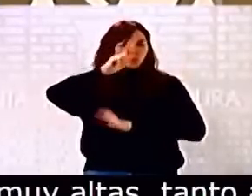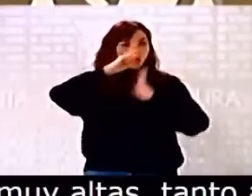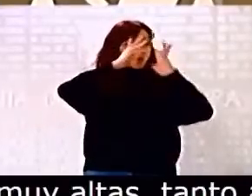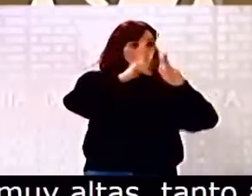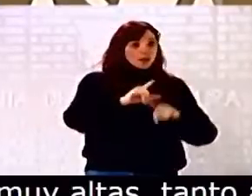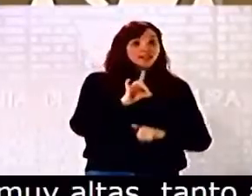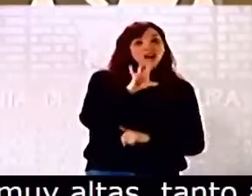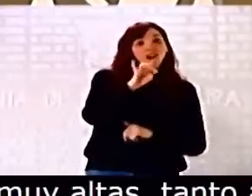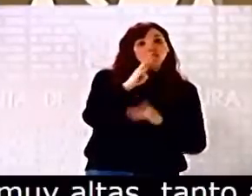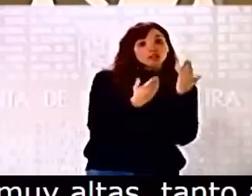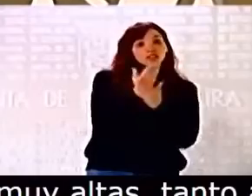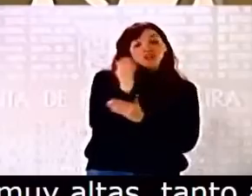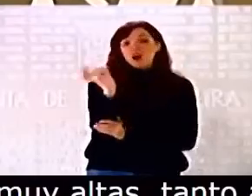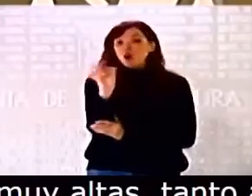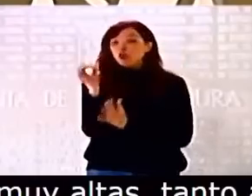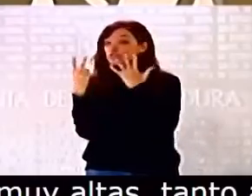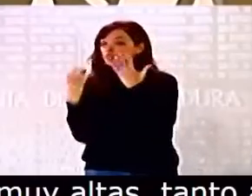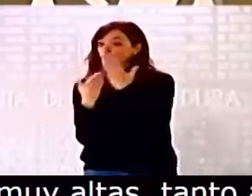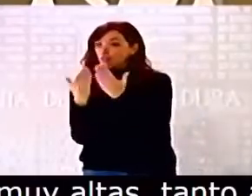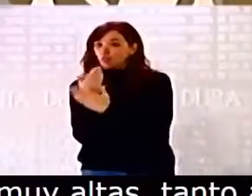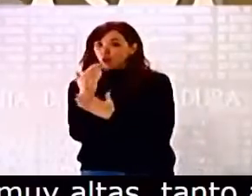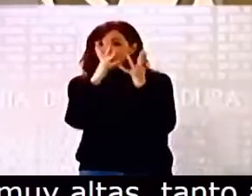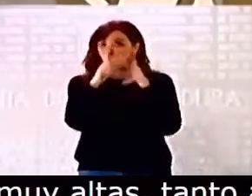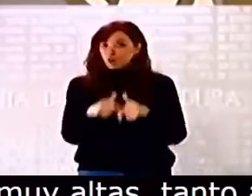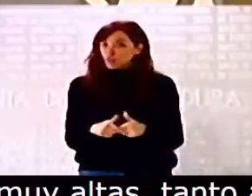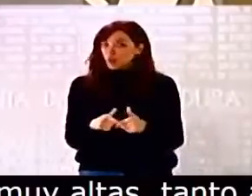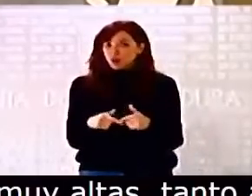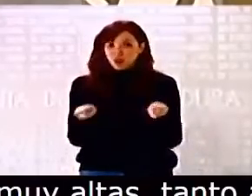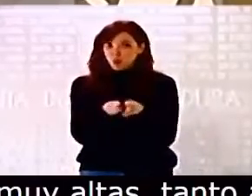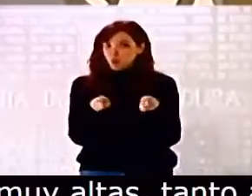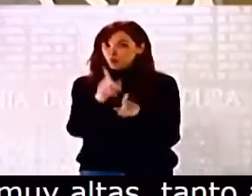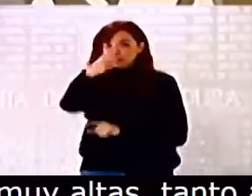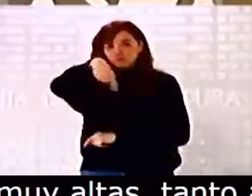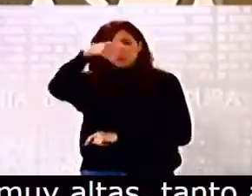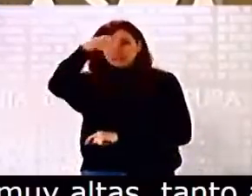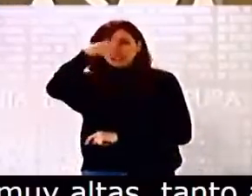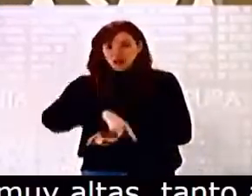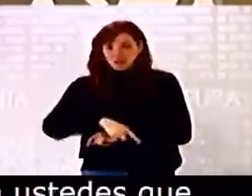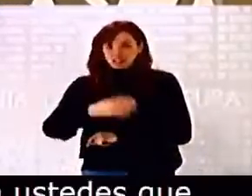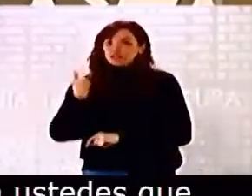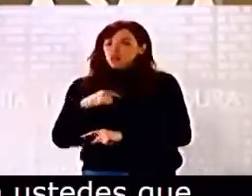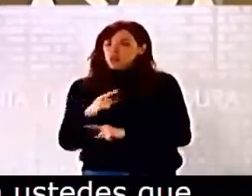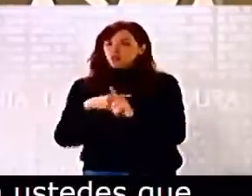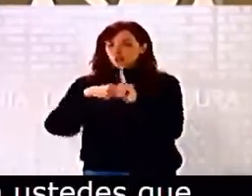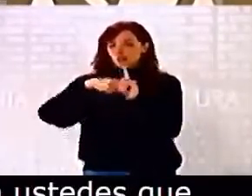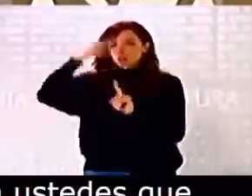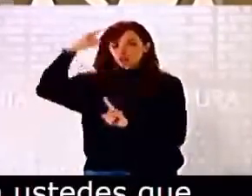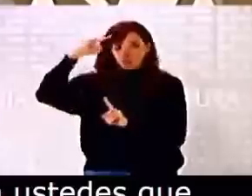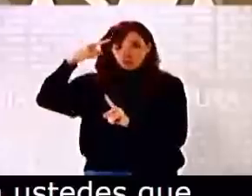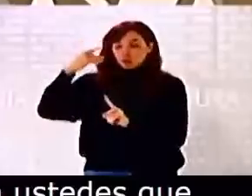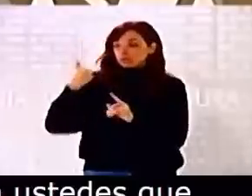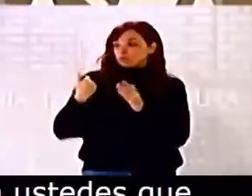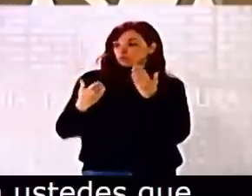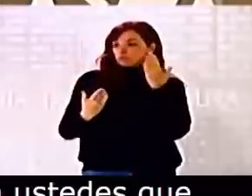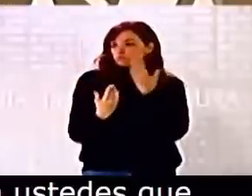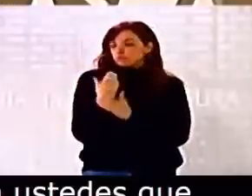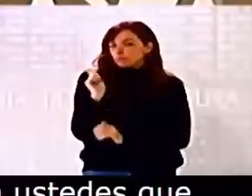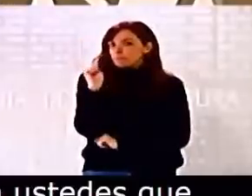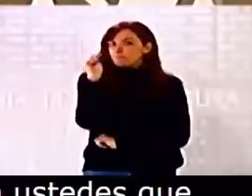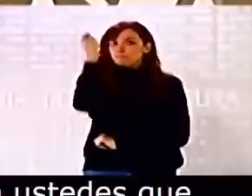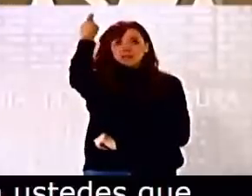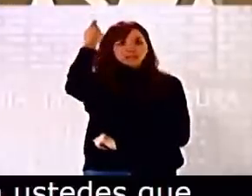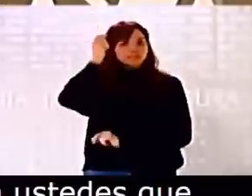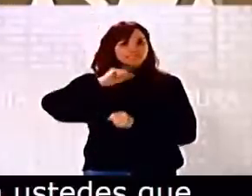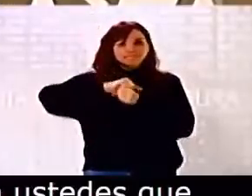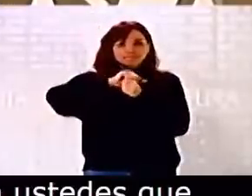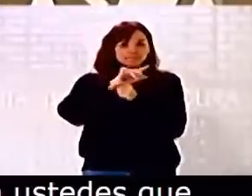como a los 7 días. Lo saben ustedes que estamos alcanzando en los últimos días récord de